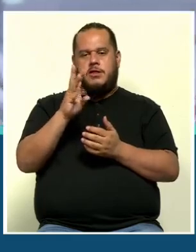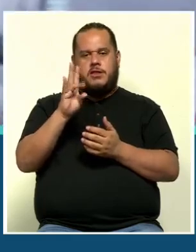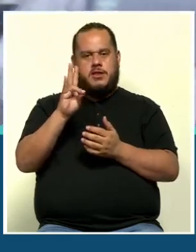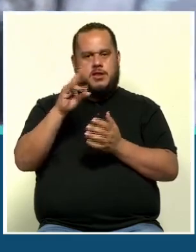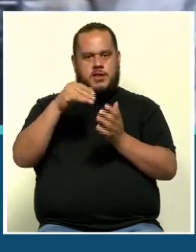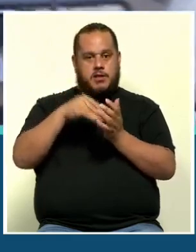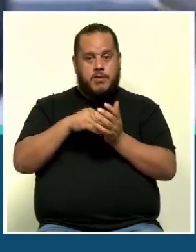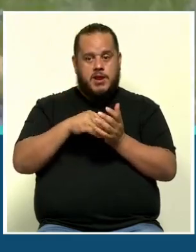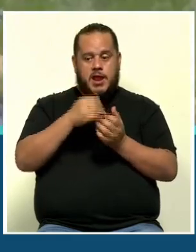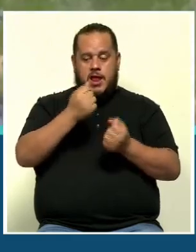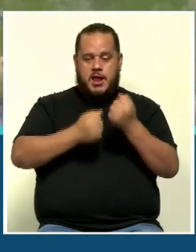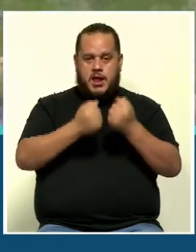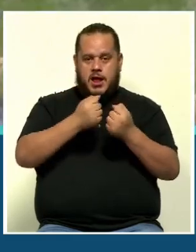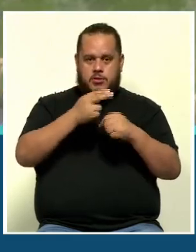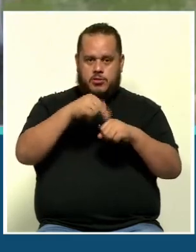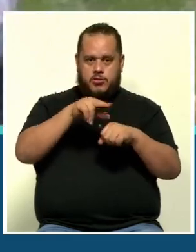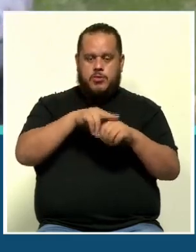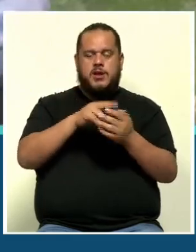carros particulares y